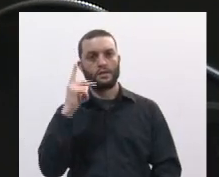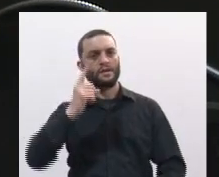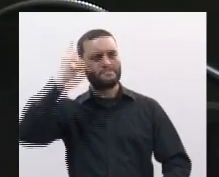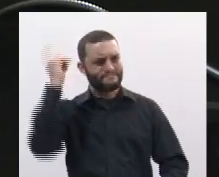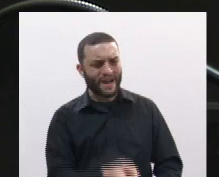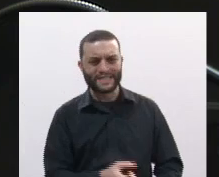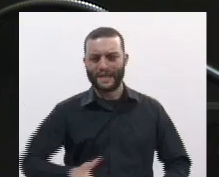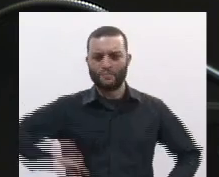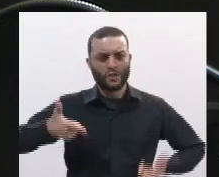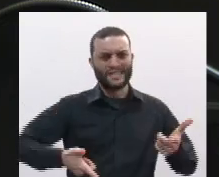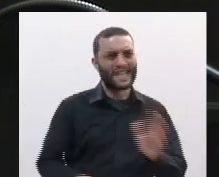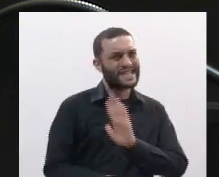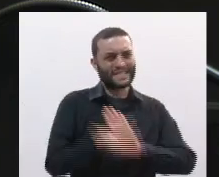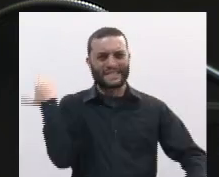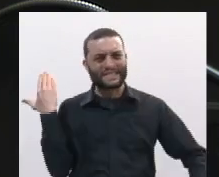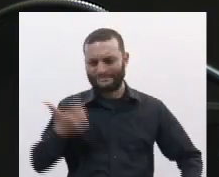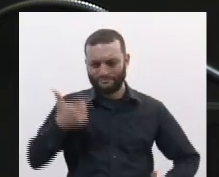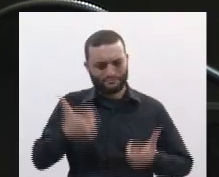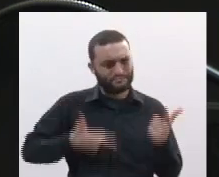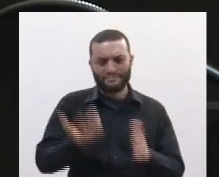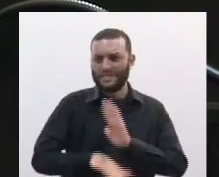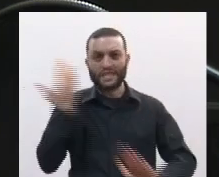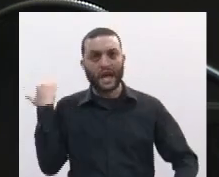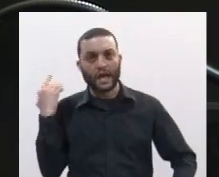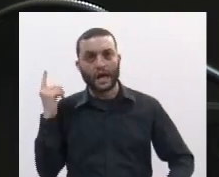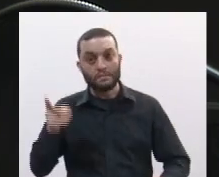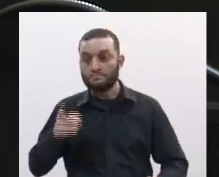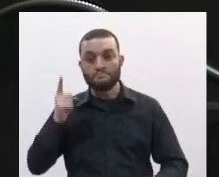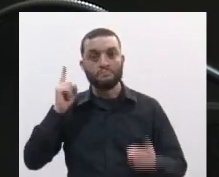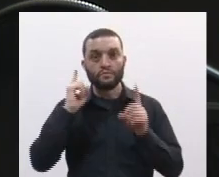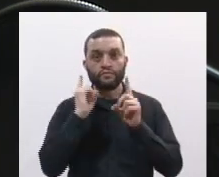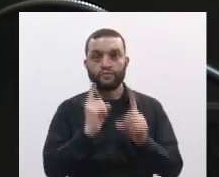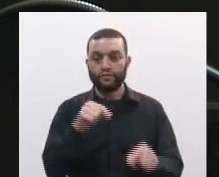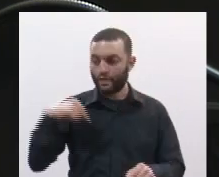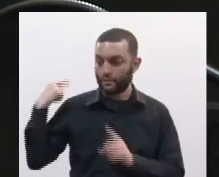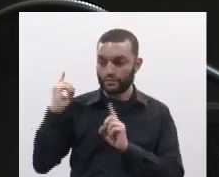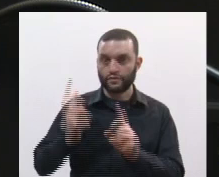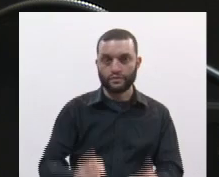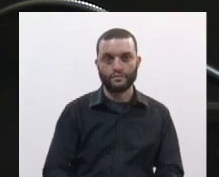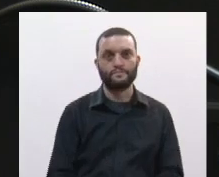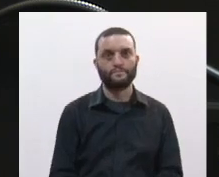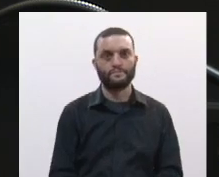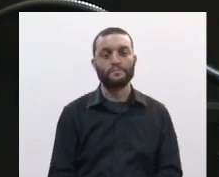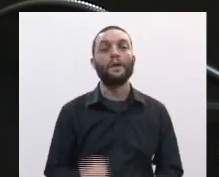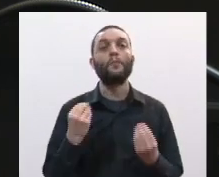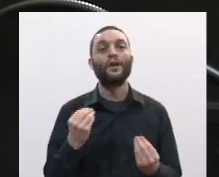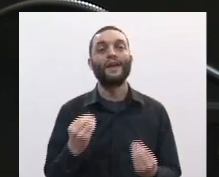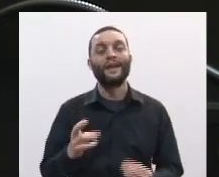Y como el respeto a la vida humana, más allá del reclamo, más allá